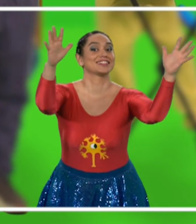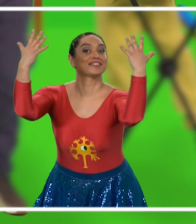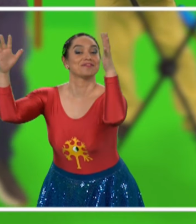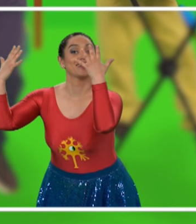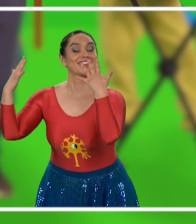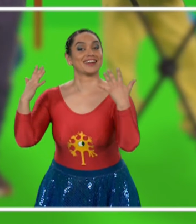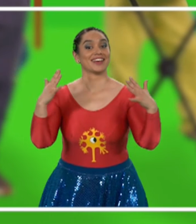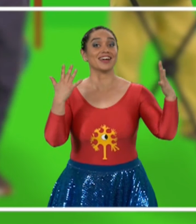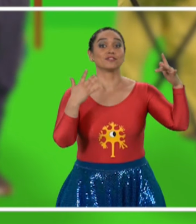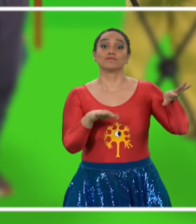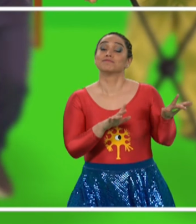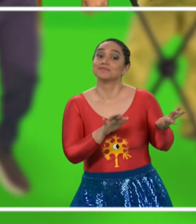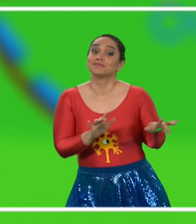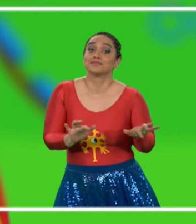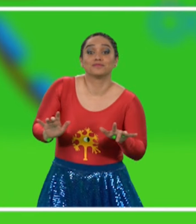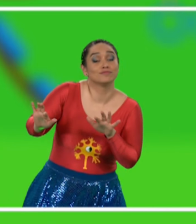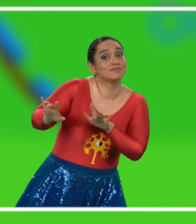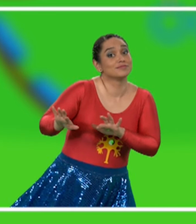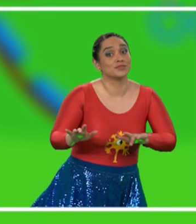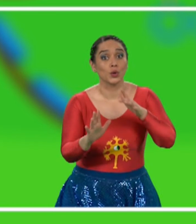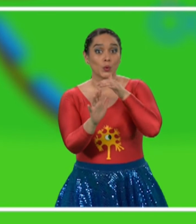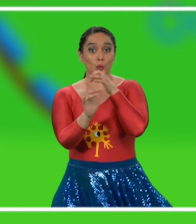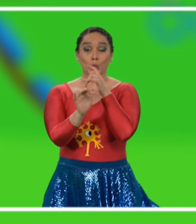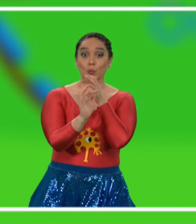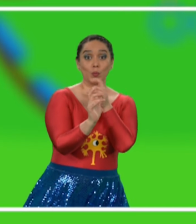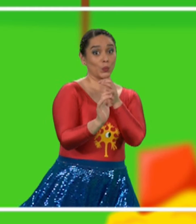aplaude sin parar.